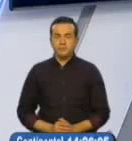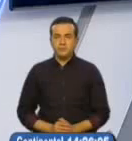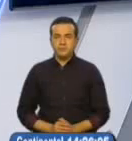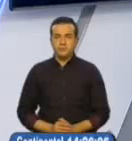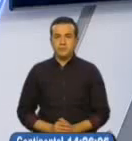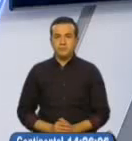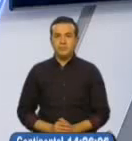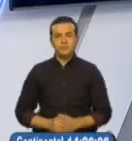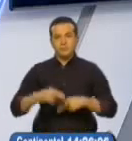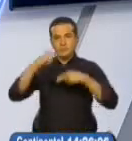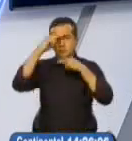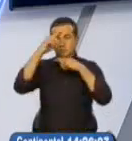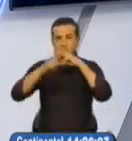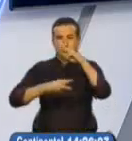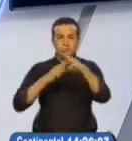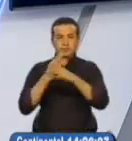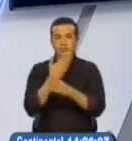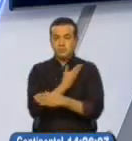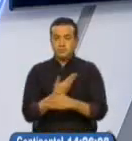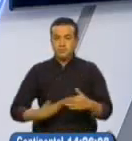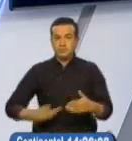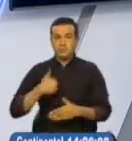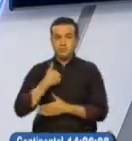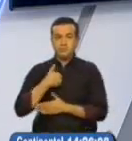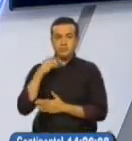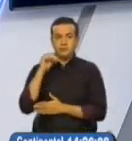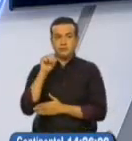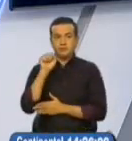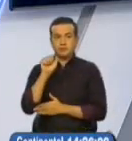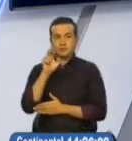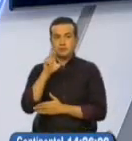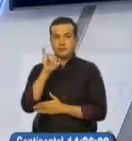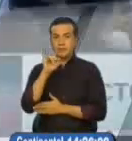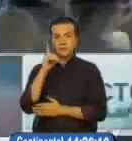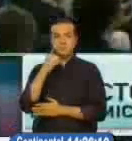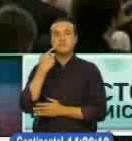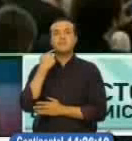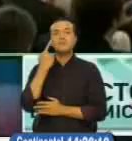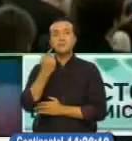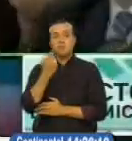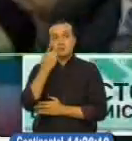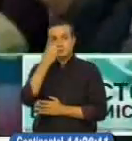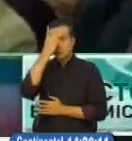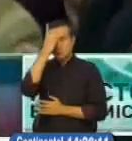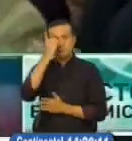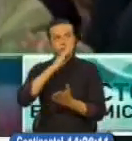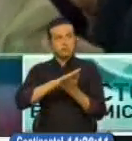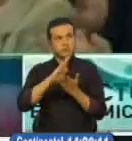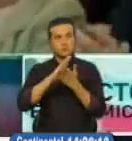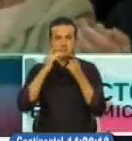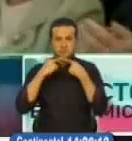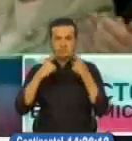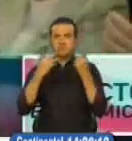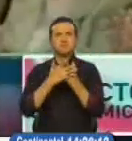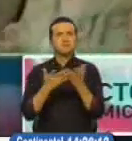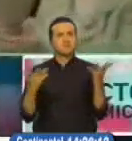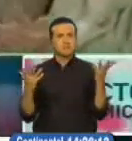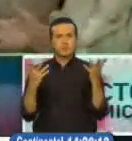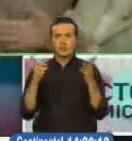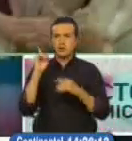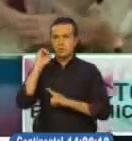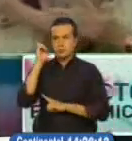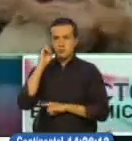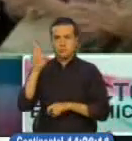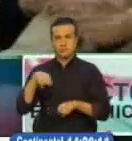En Noticias del Mundo, el presidente de Argentina, Mauricio Macri, condonó otra deuda según un documento difundido por el